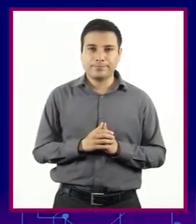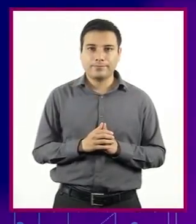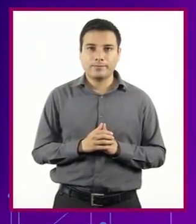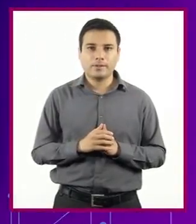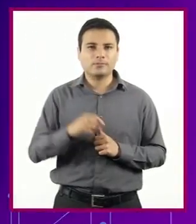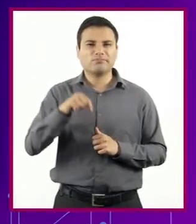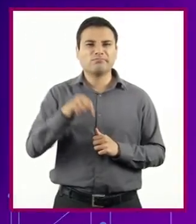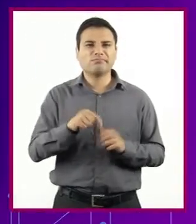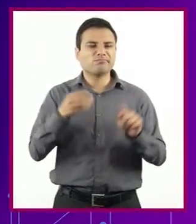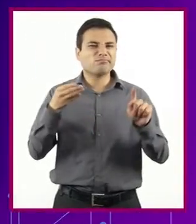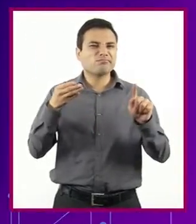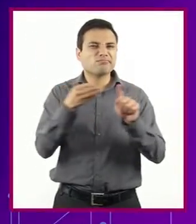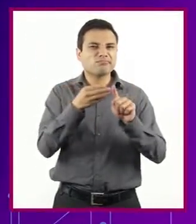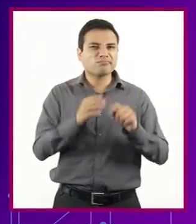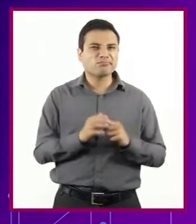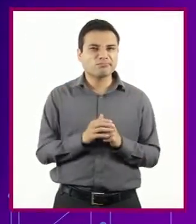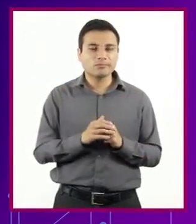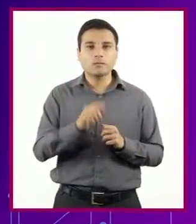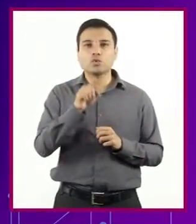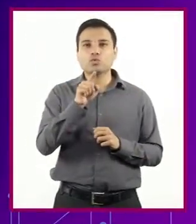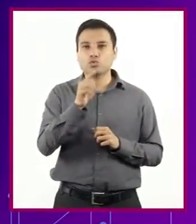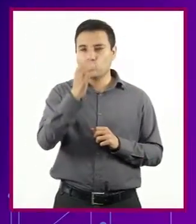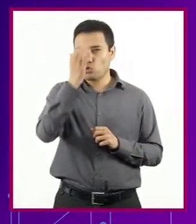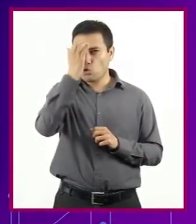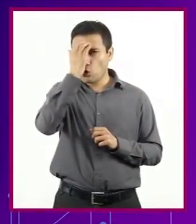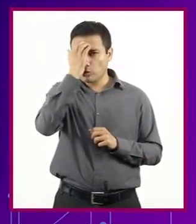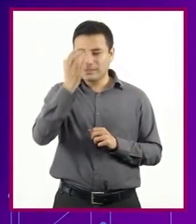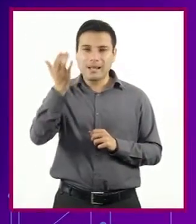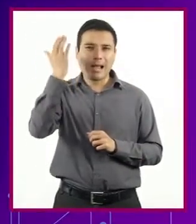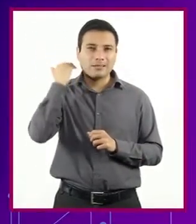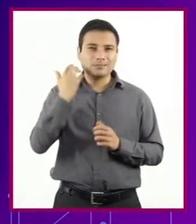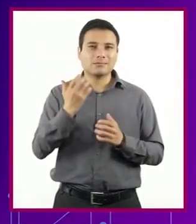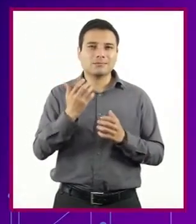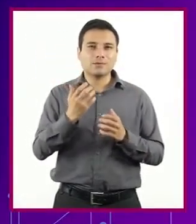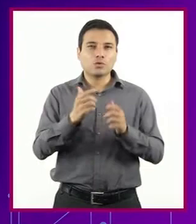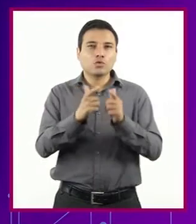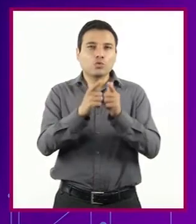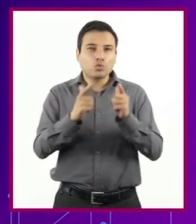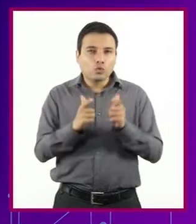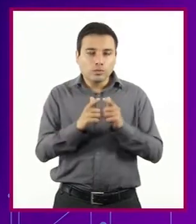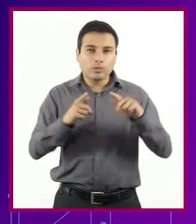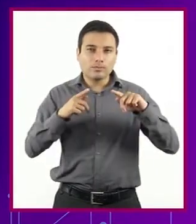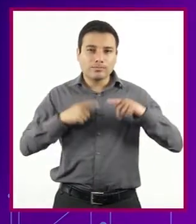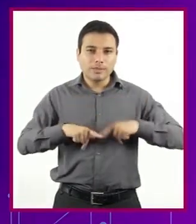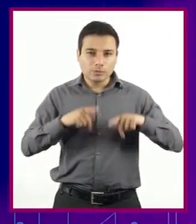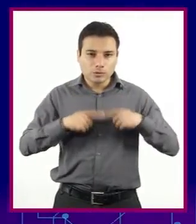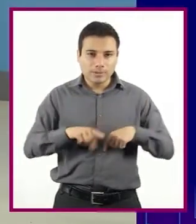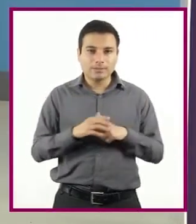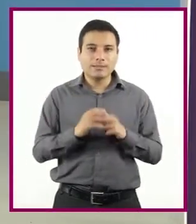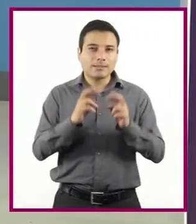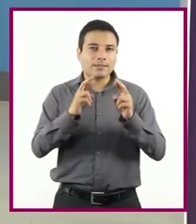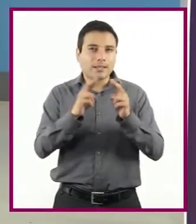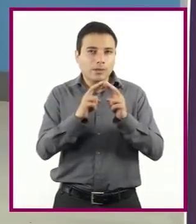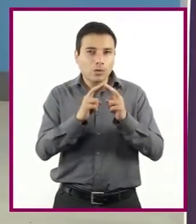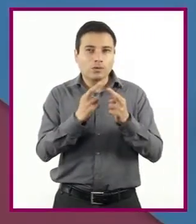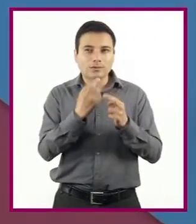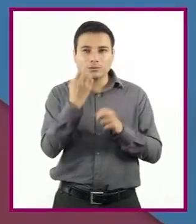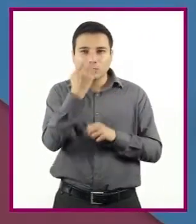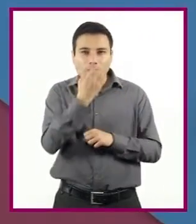sesión es conocer la división social, la religión, la educación y la guerra entre los mexicas. Para